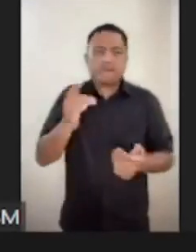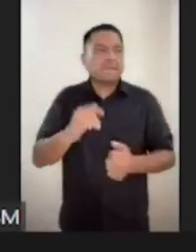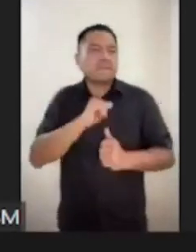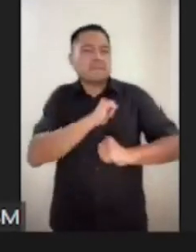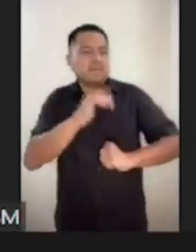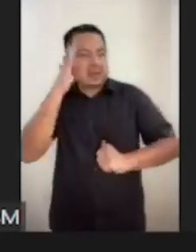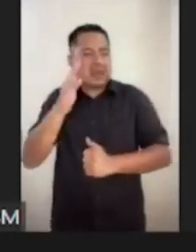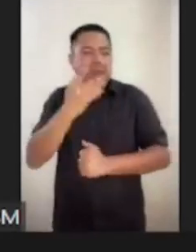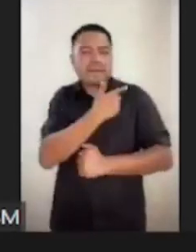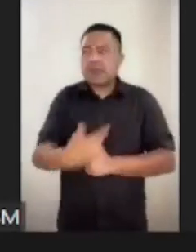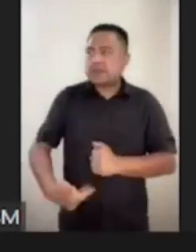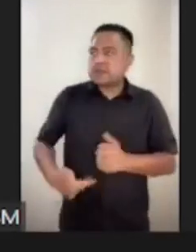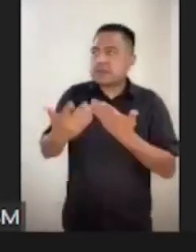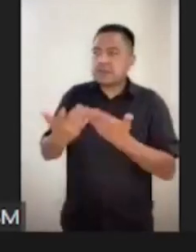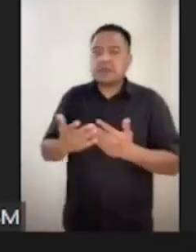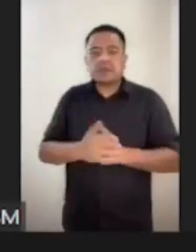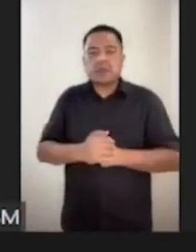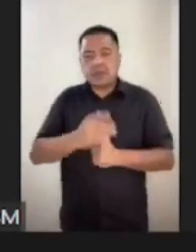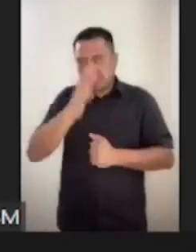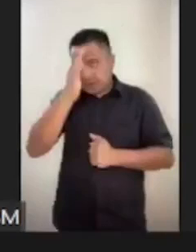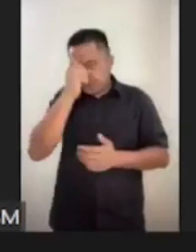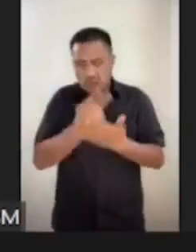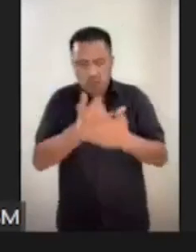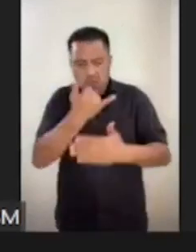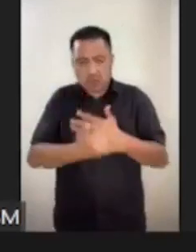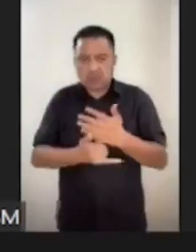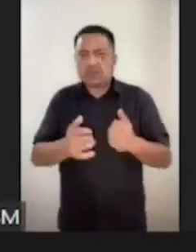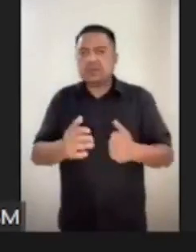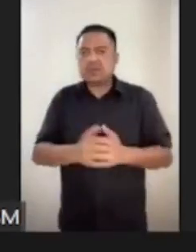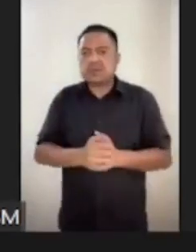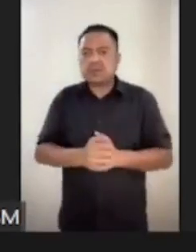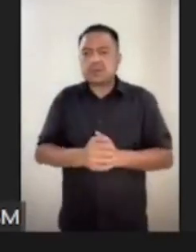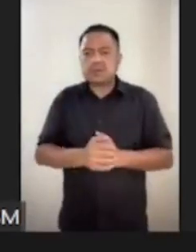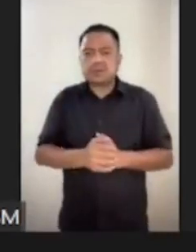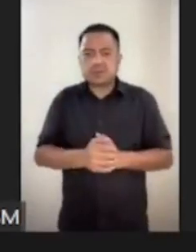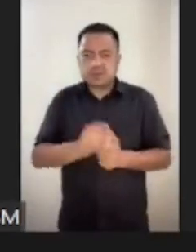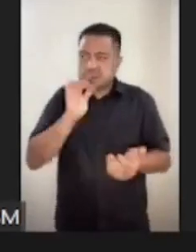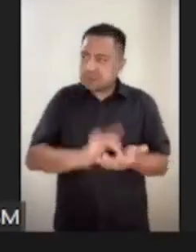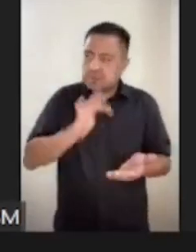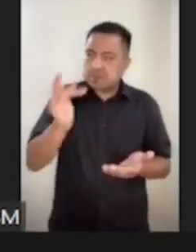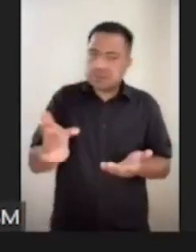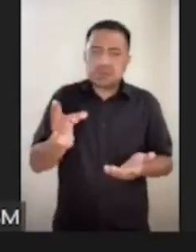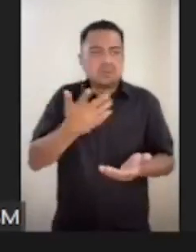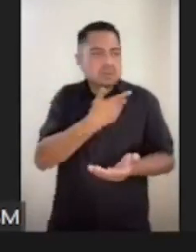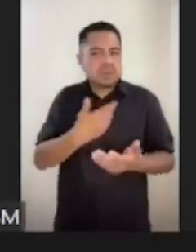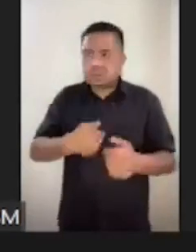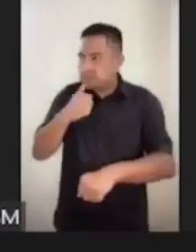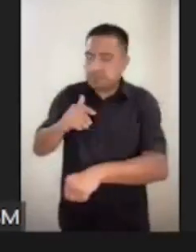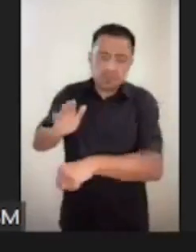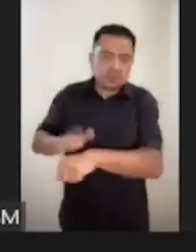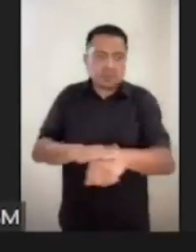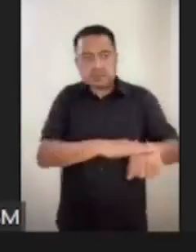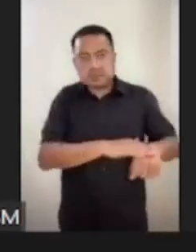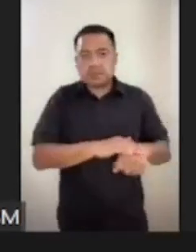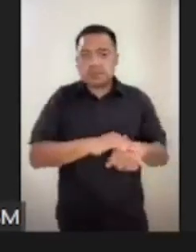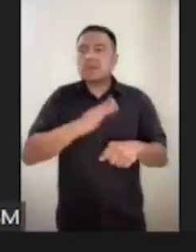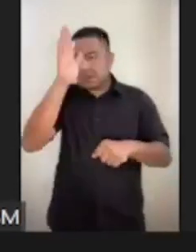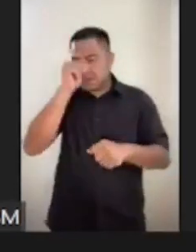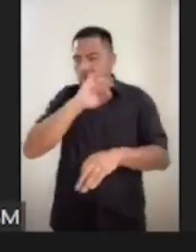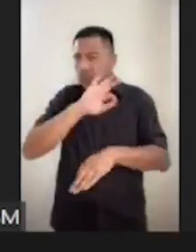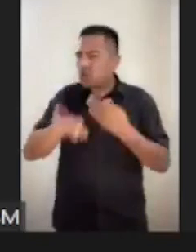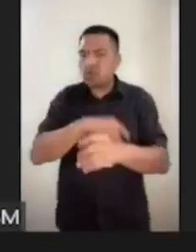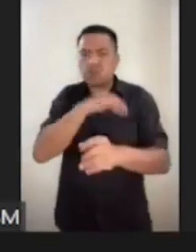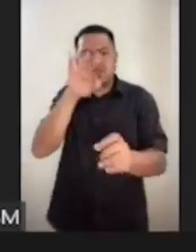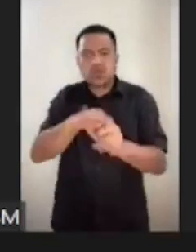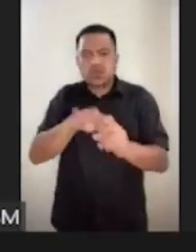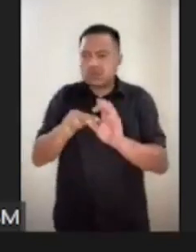ponente Evelyn Rodríguez Chinol. A favor del proyecto. Gracias, magistrada. Magistrada presidenta, magistrada, magistrado. El proyecto de resolución fue aprobado